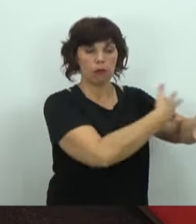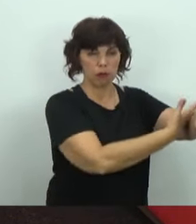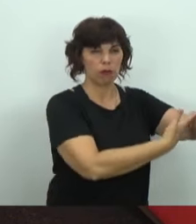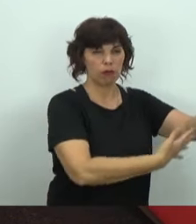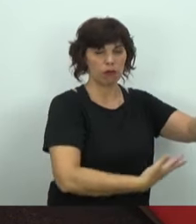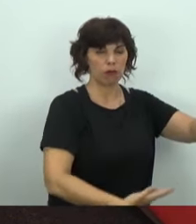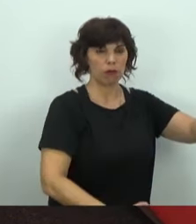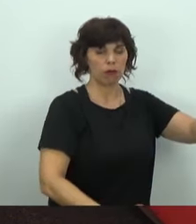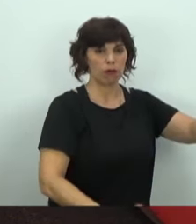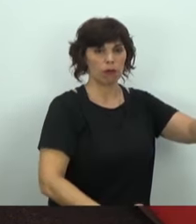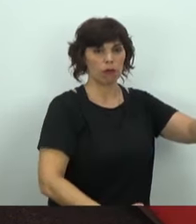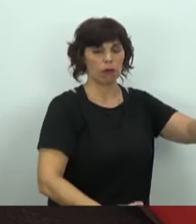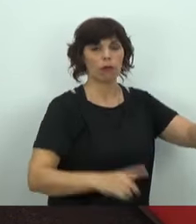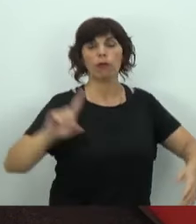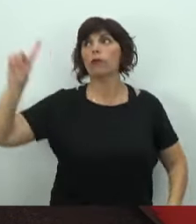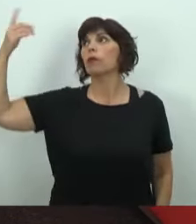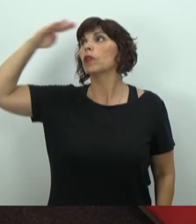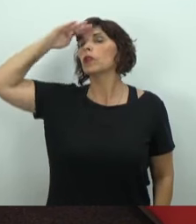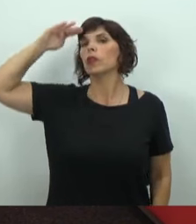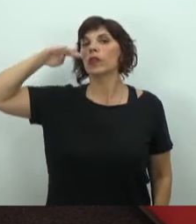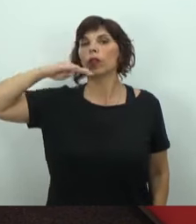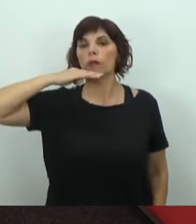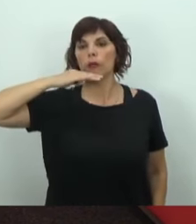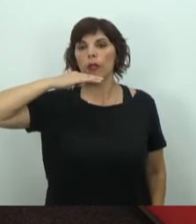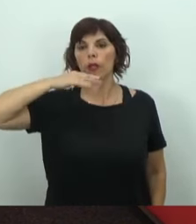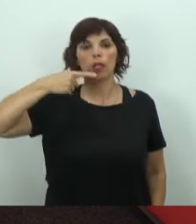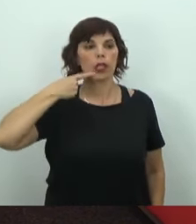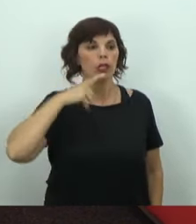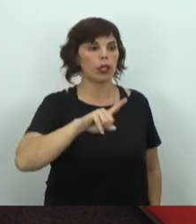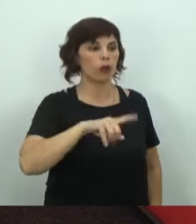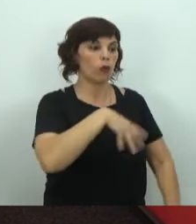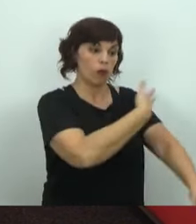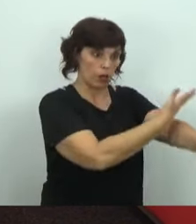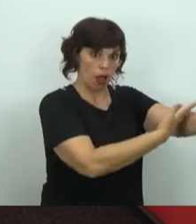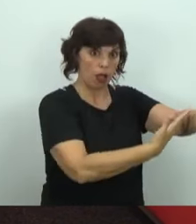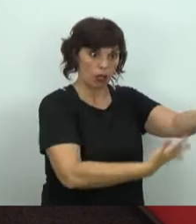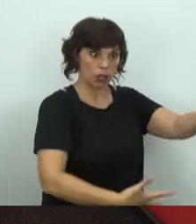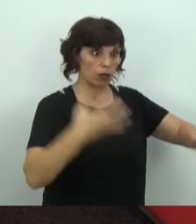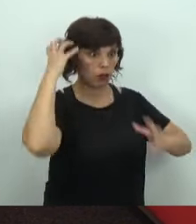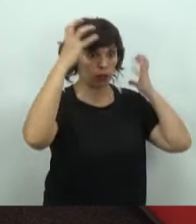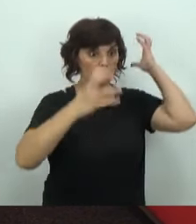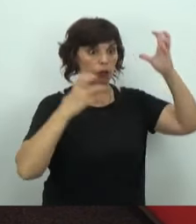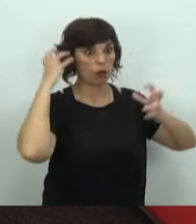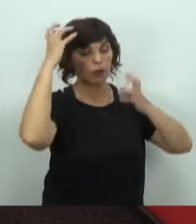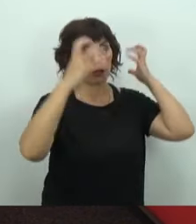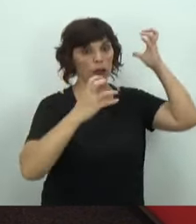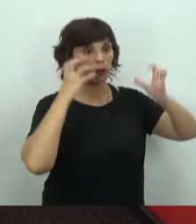sacrificados, Dios el Padre dijo que había que tomar sangre para rozarlo